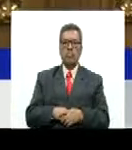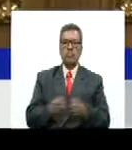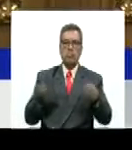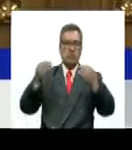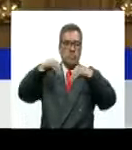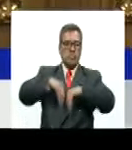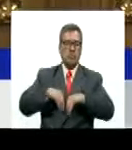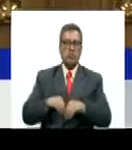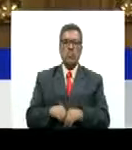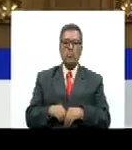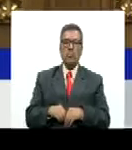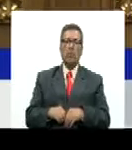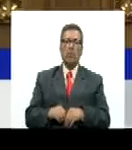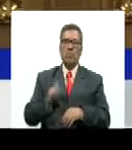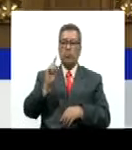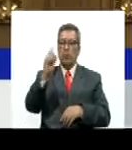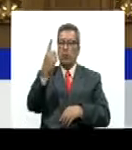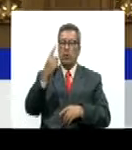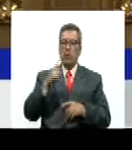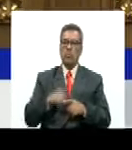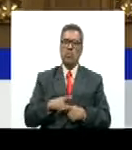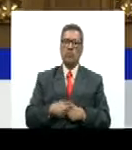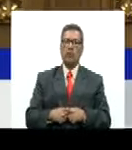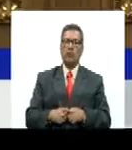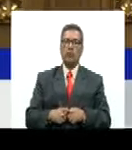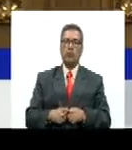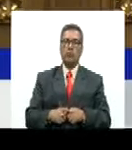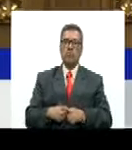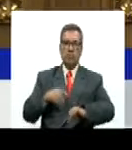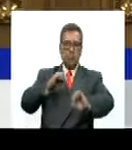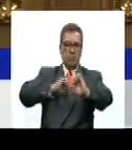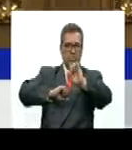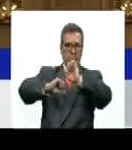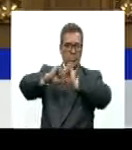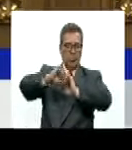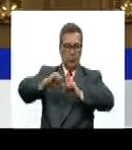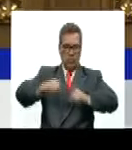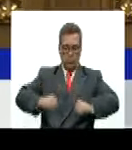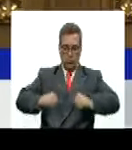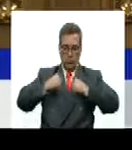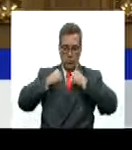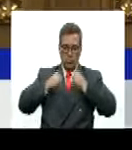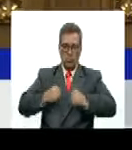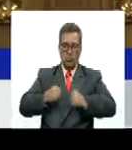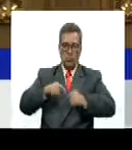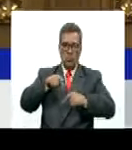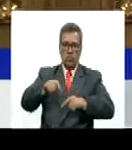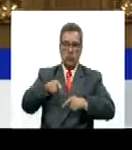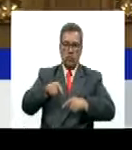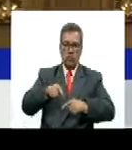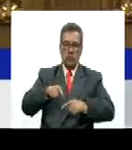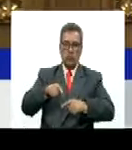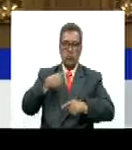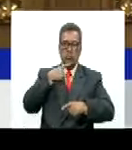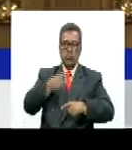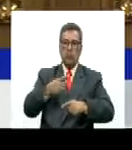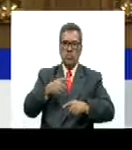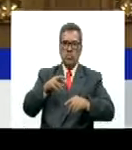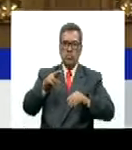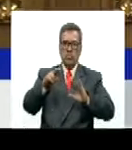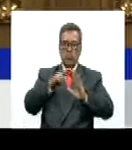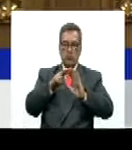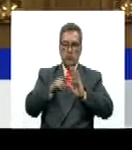Acuerda, primero, rechazar categóricamente la nefasta